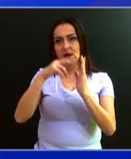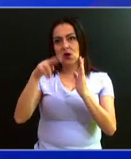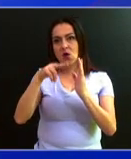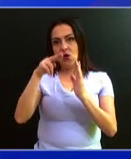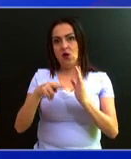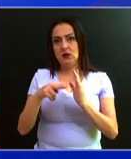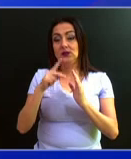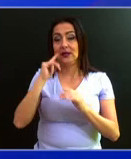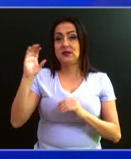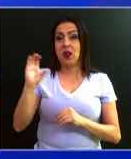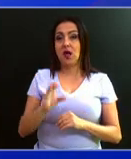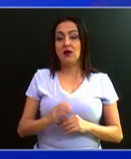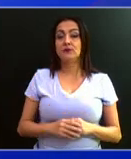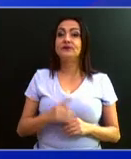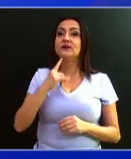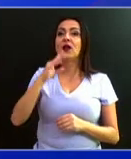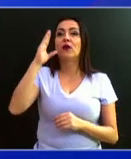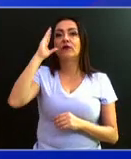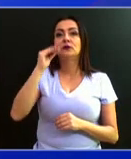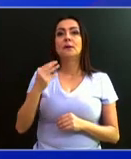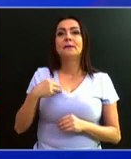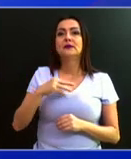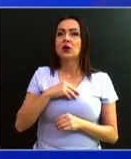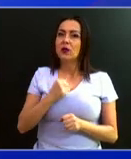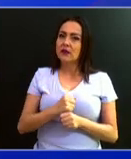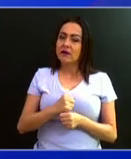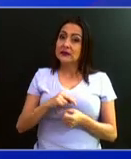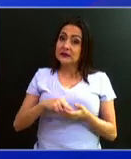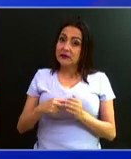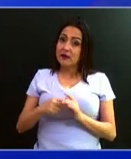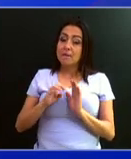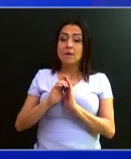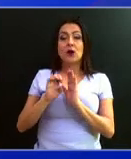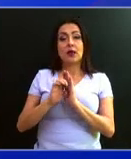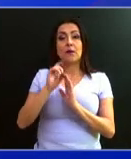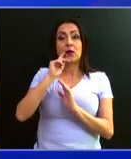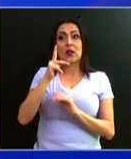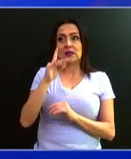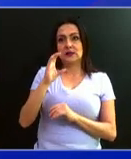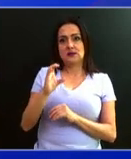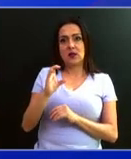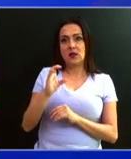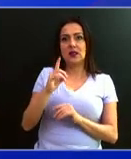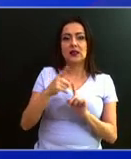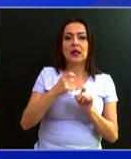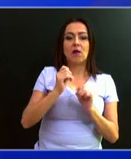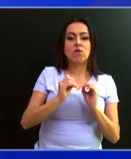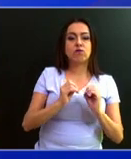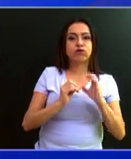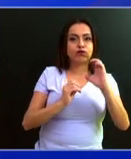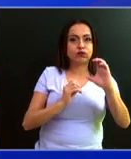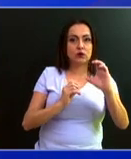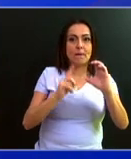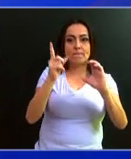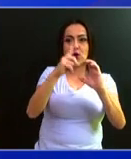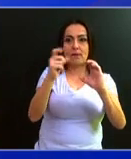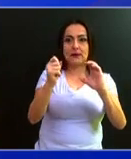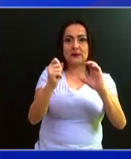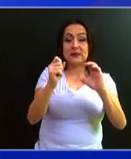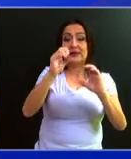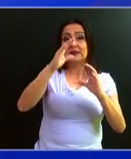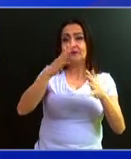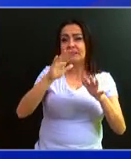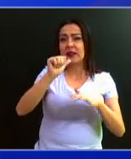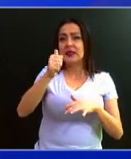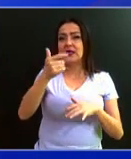de salario. Según los datos del Ministerio de Trabajo, esto implicaría que, por ejemplo, personas licenciadas reciban un aumento salarial mensual de cerca